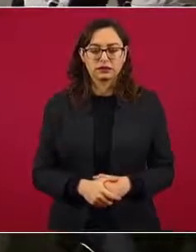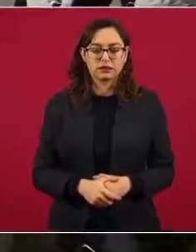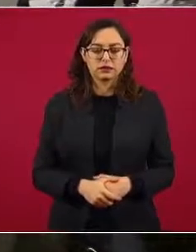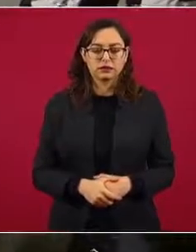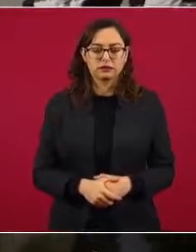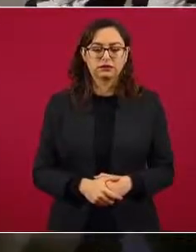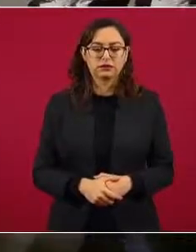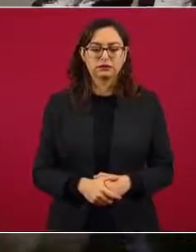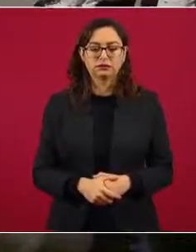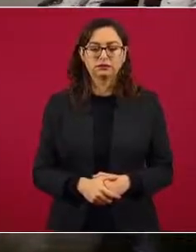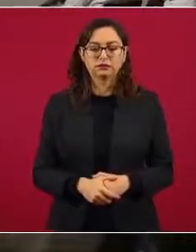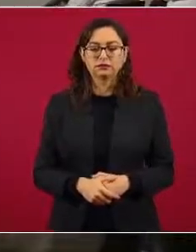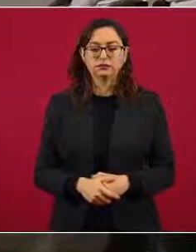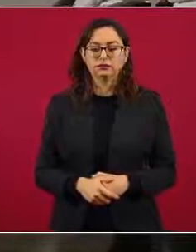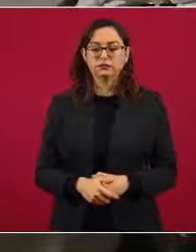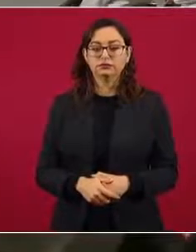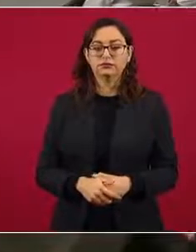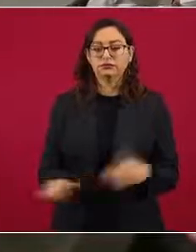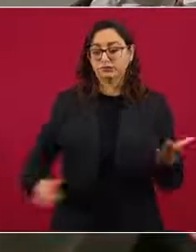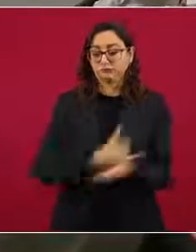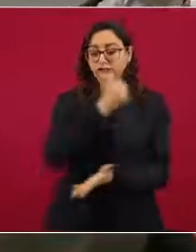Como el aeropuerto de Monterrey,